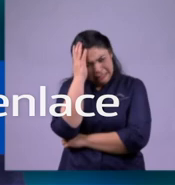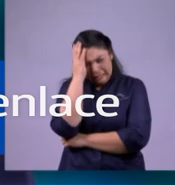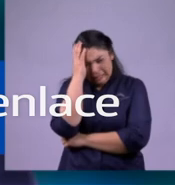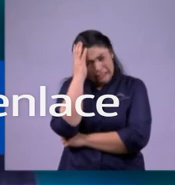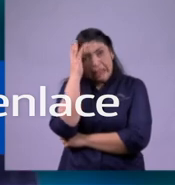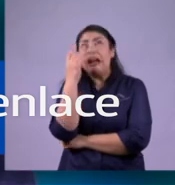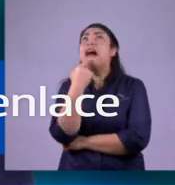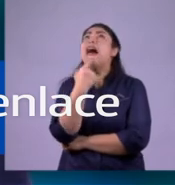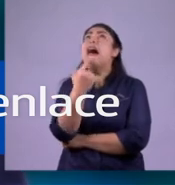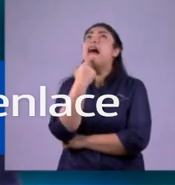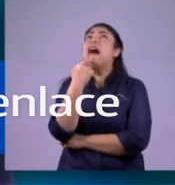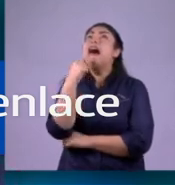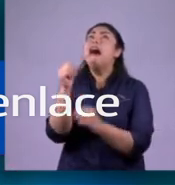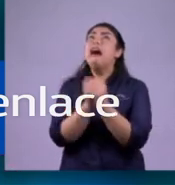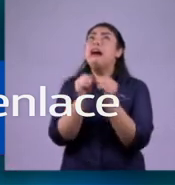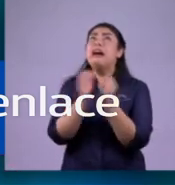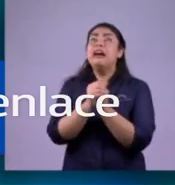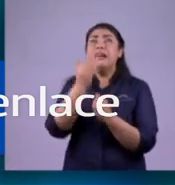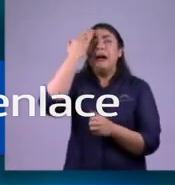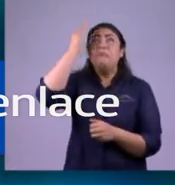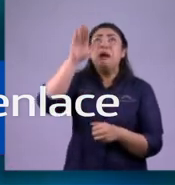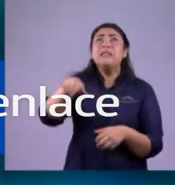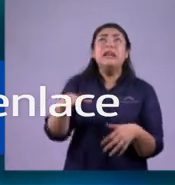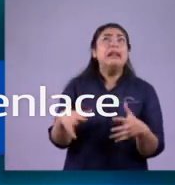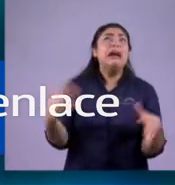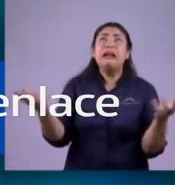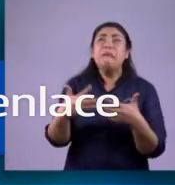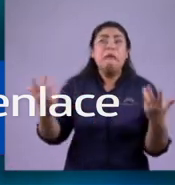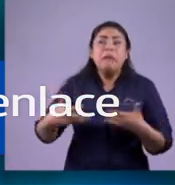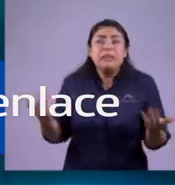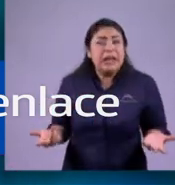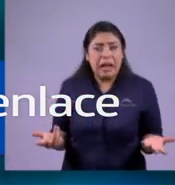no se afanen por el día de mañana